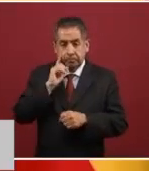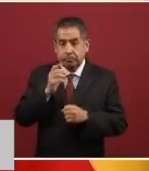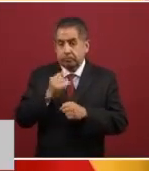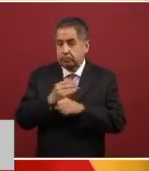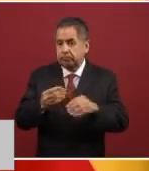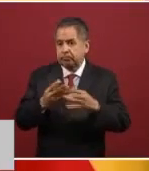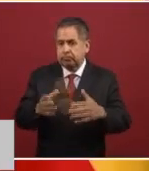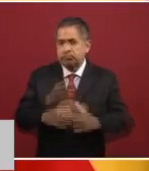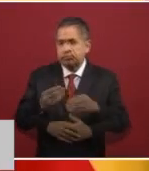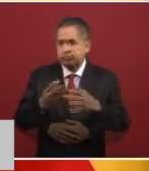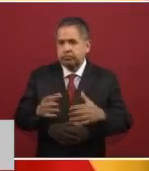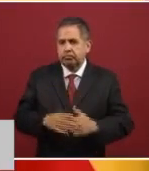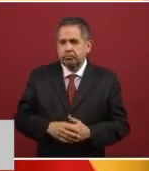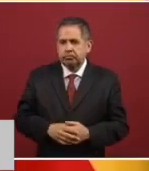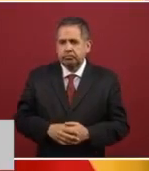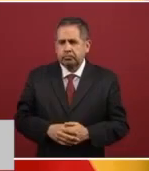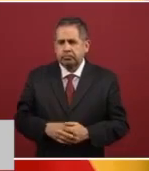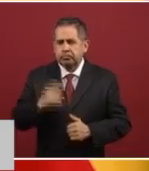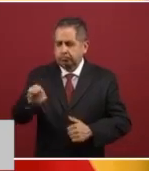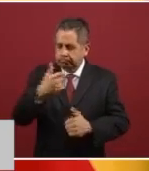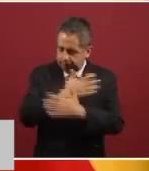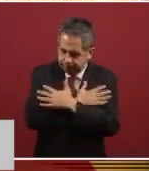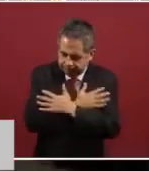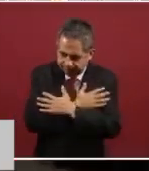Veracruz y Oaxaca. Un abrazo.